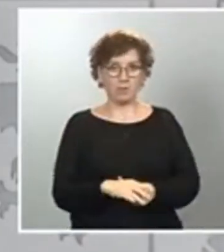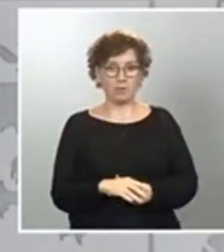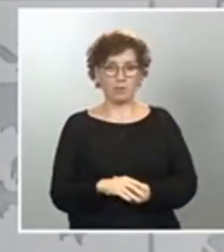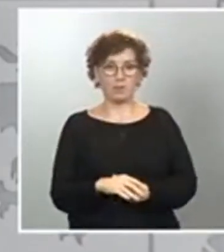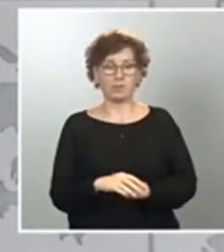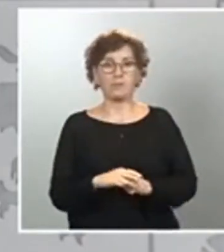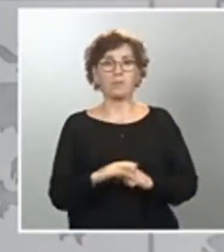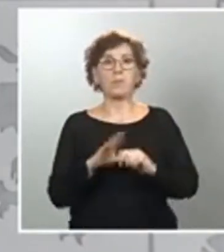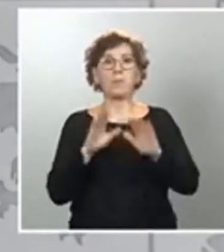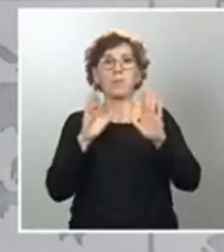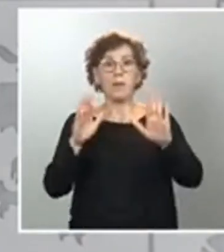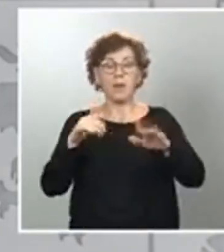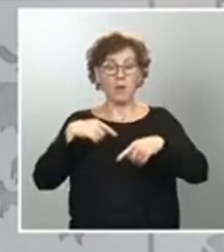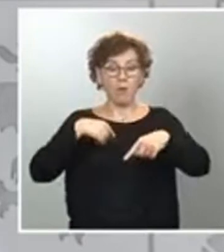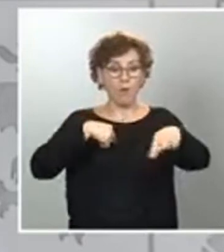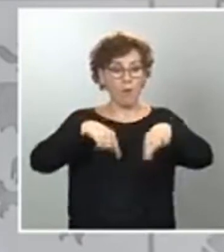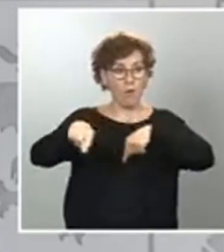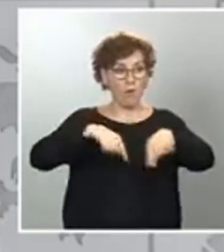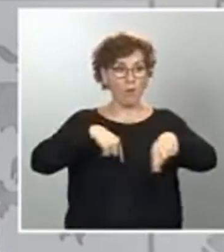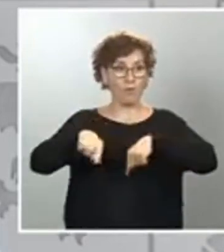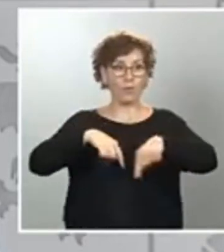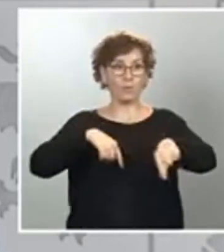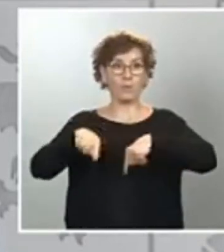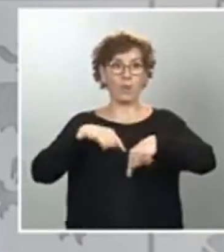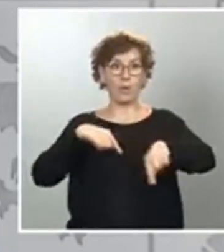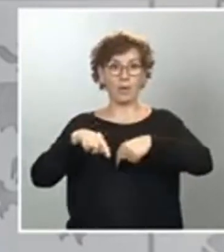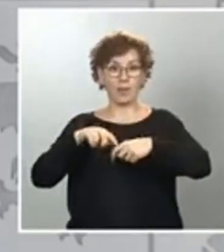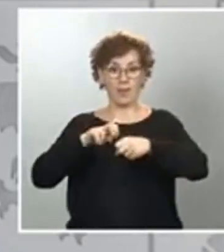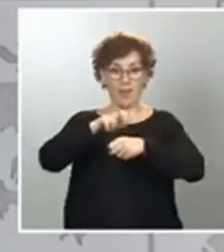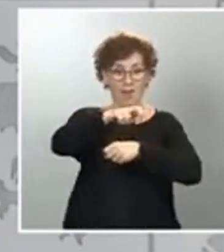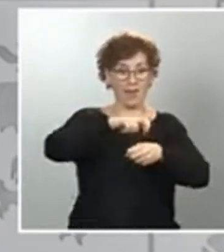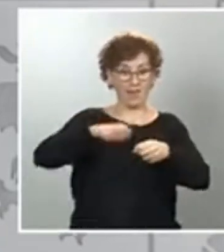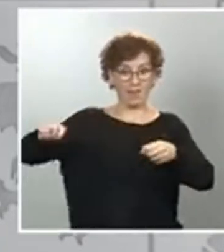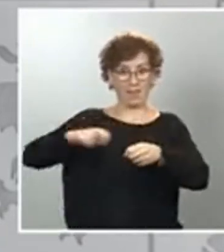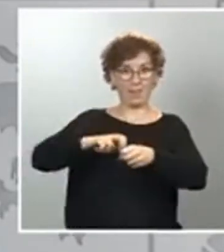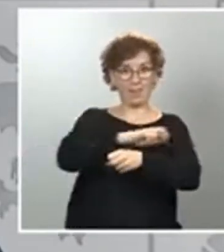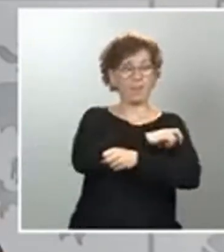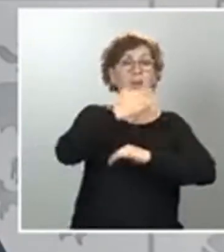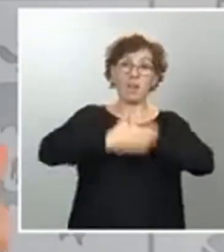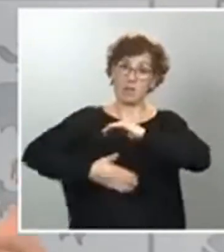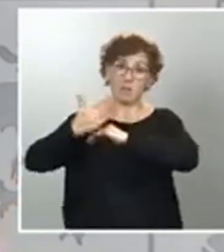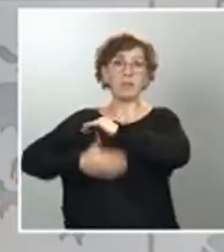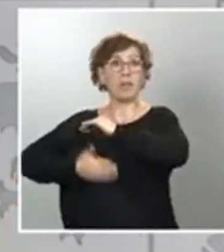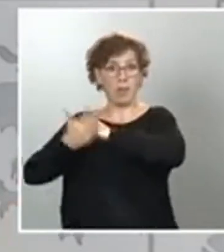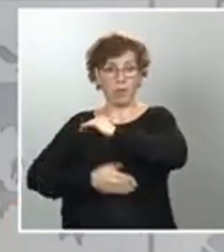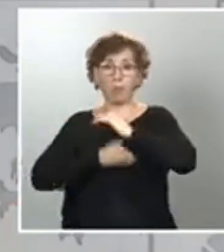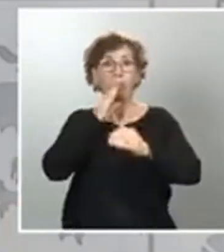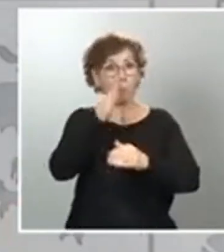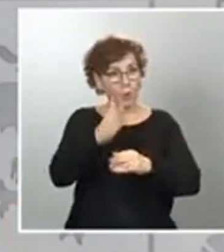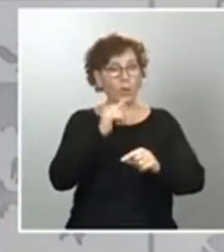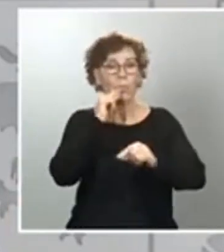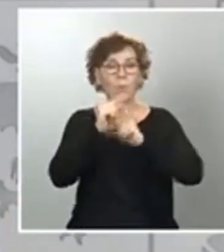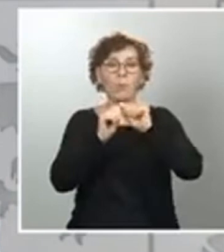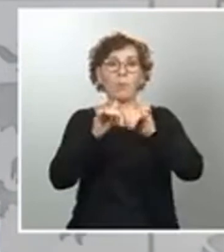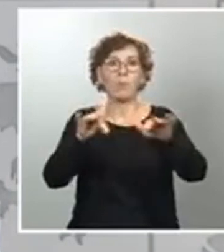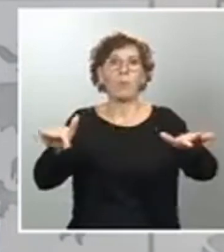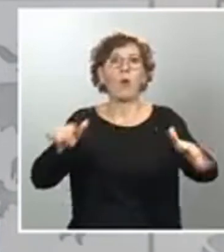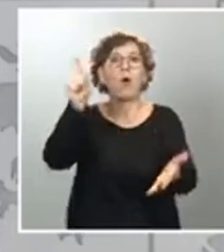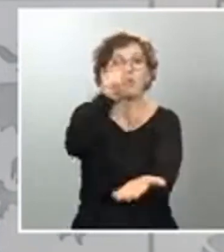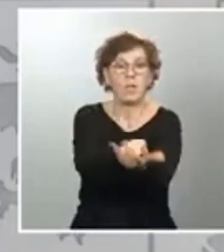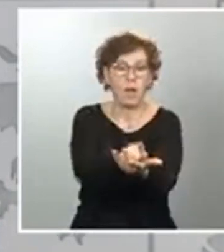la movilidad interprovincial, lógicamente, tiene que estar restringida porque lo que queremos es evitar la propagación del